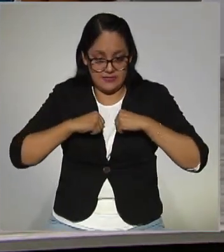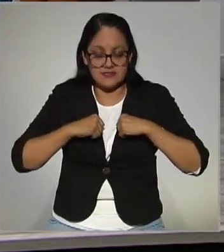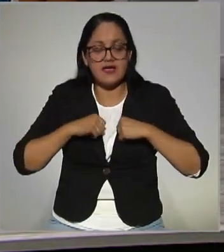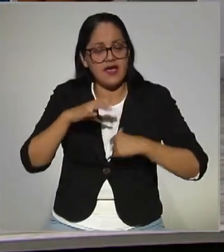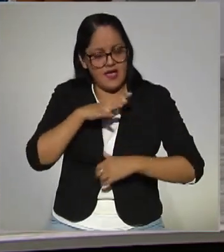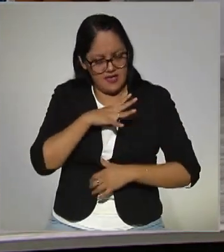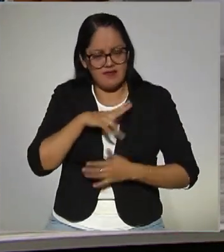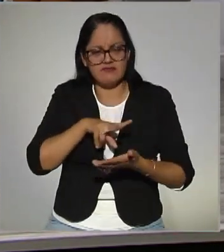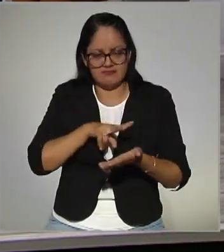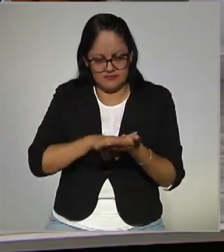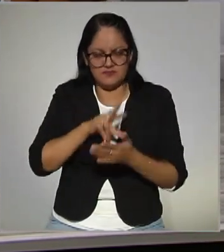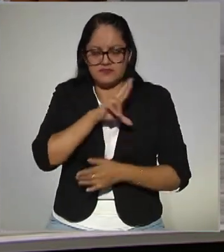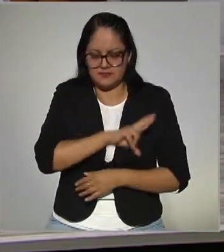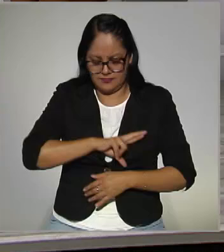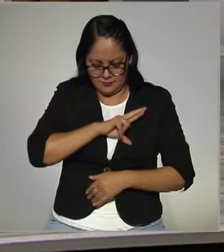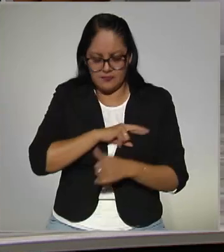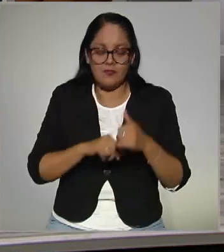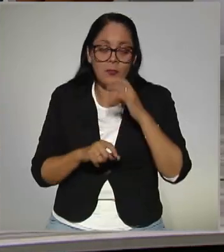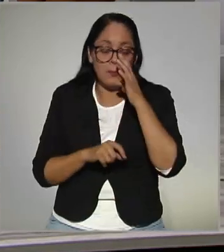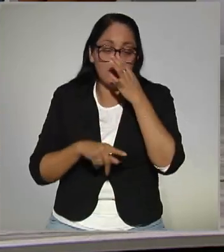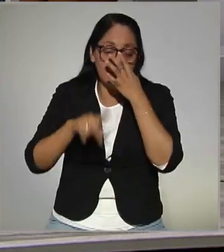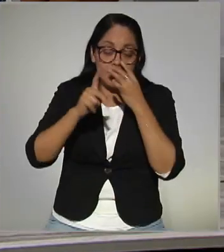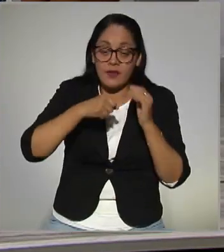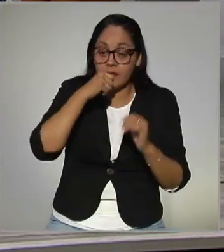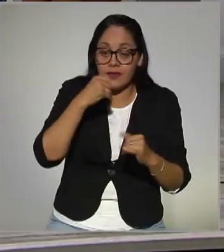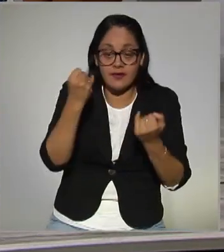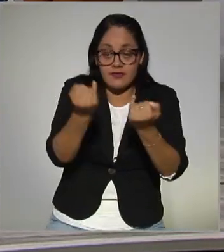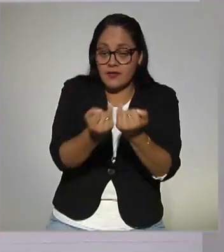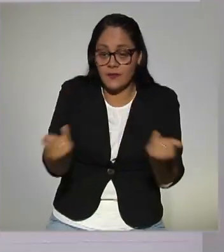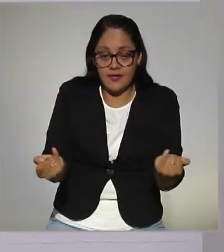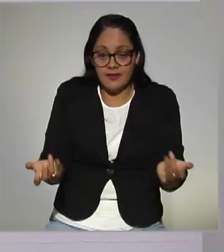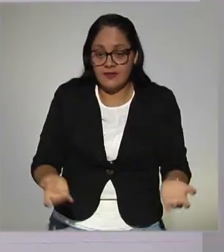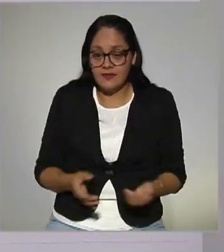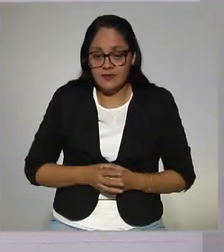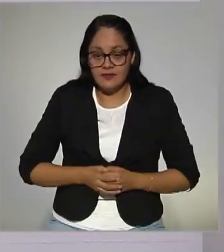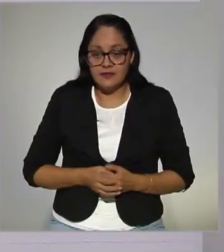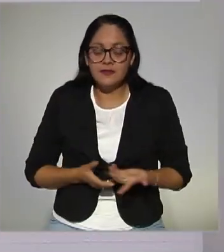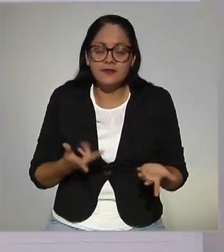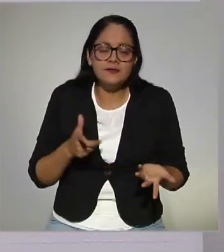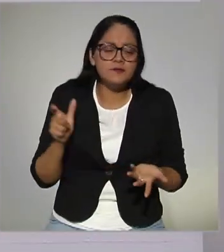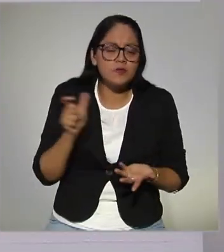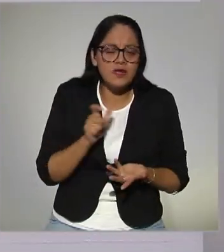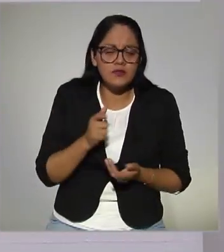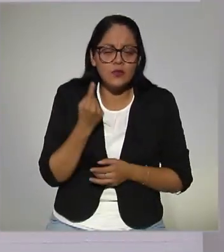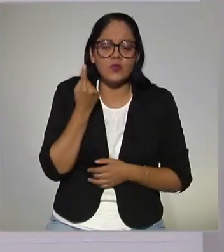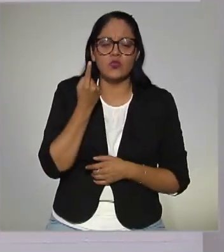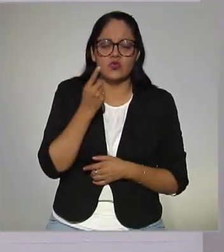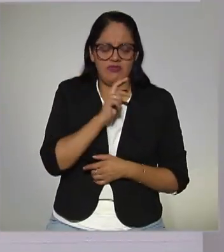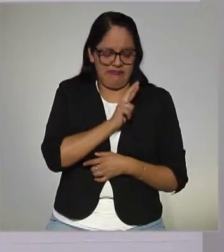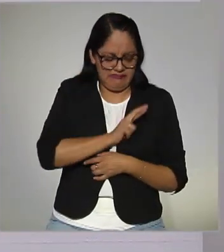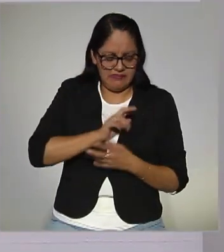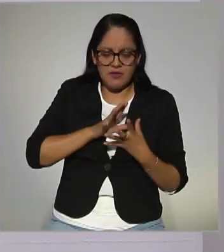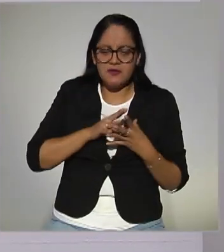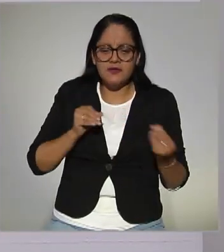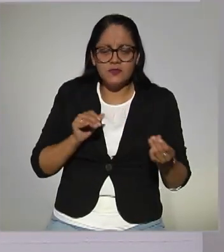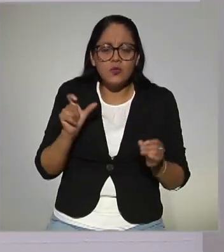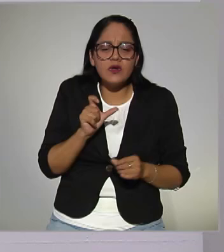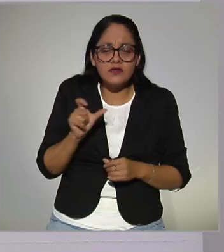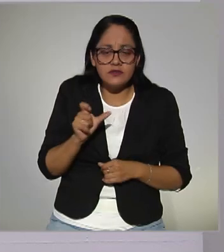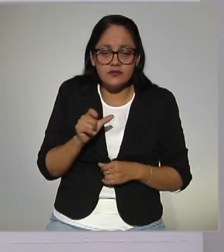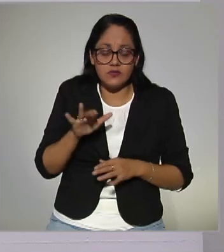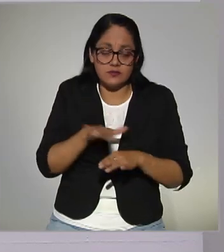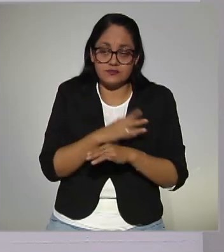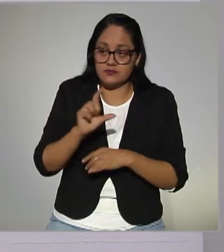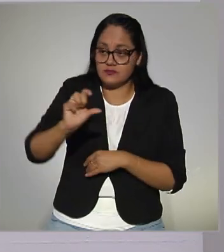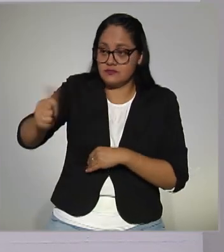adolescencia completamente válidos, ¿no? Pero en la vejez también, ¿no? ¿Cuándo uno termina de tener resentimientos? Cuando deja de tener interacción